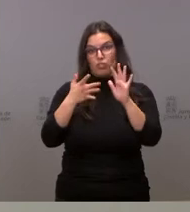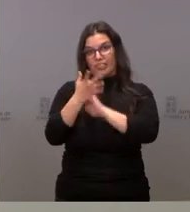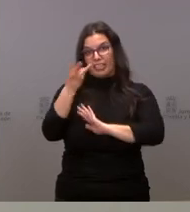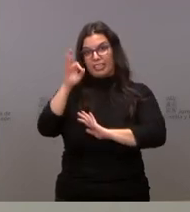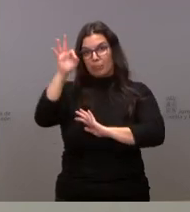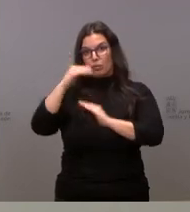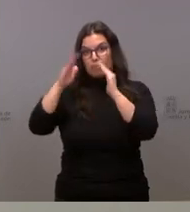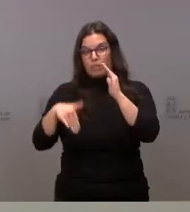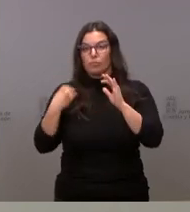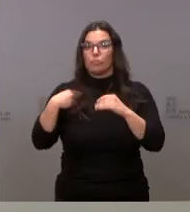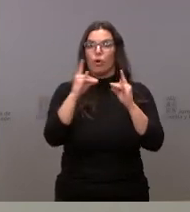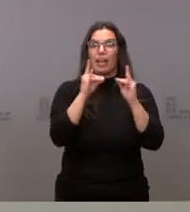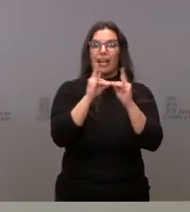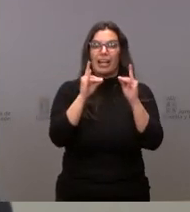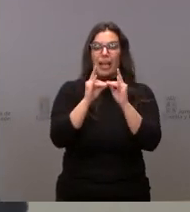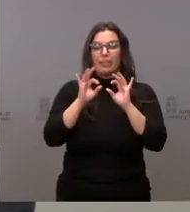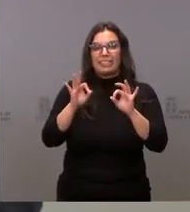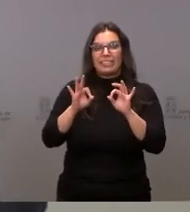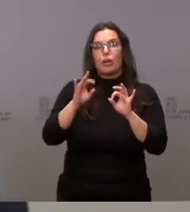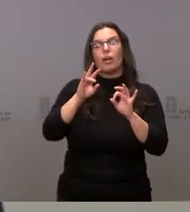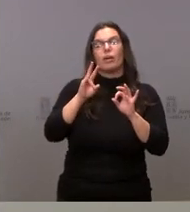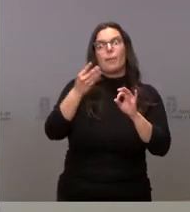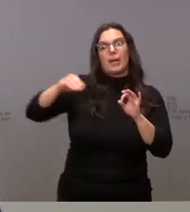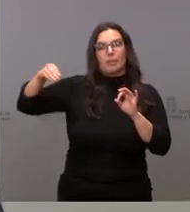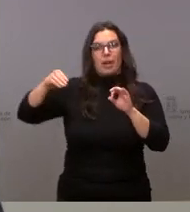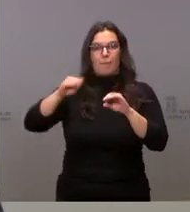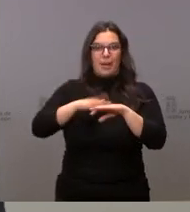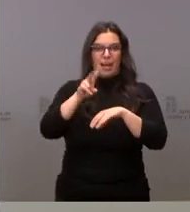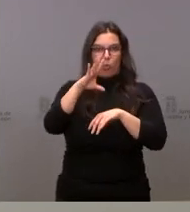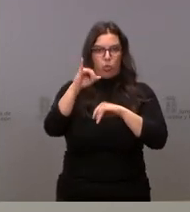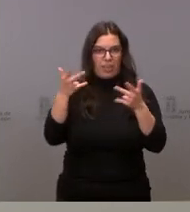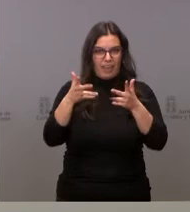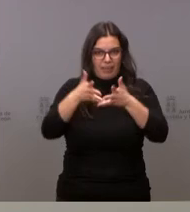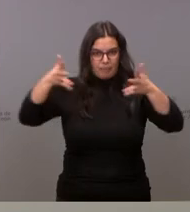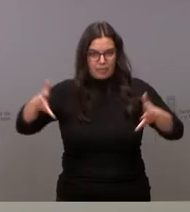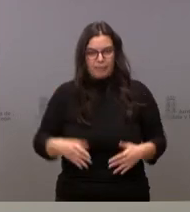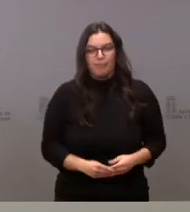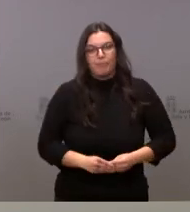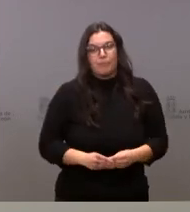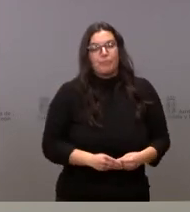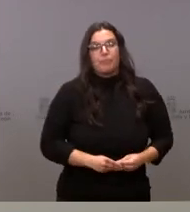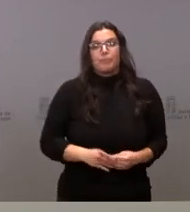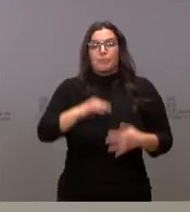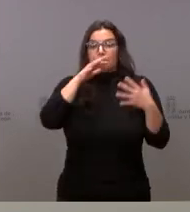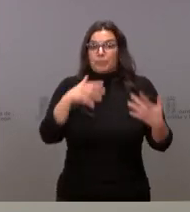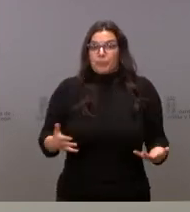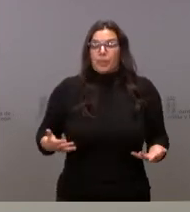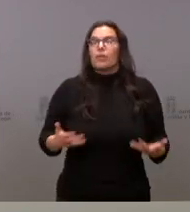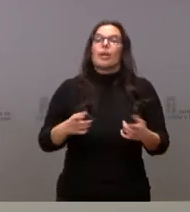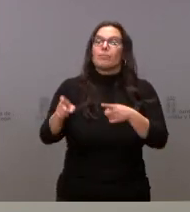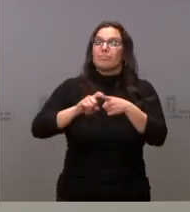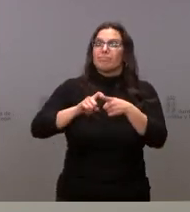camas habilitadas sobre luz y extendida el perfil de los pacientes que están ingresados en esta sexta onda es que el